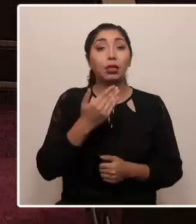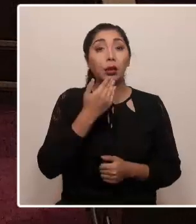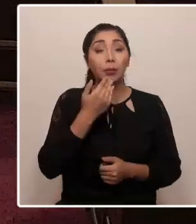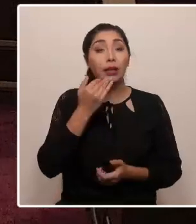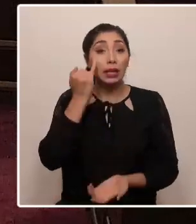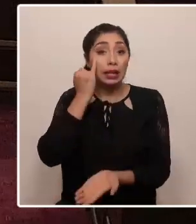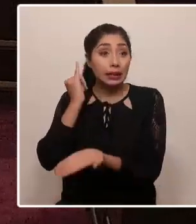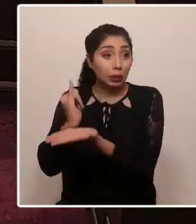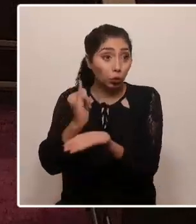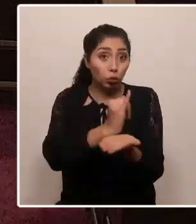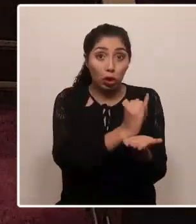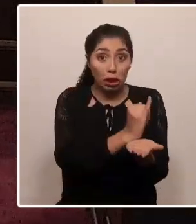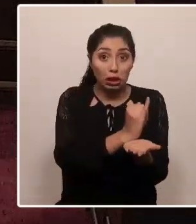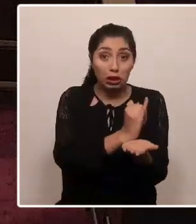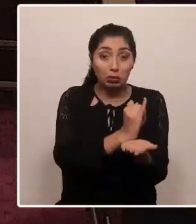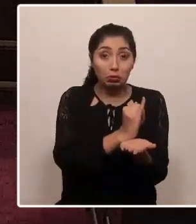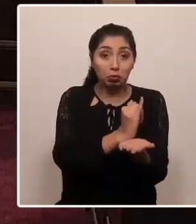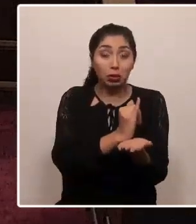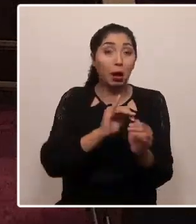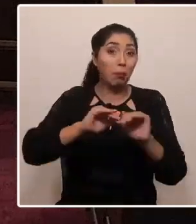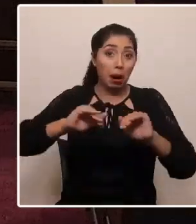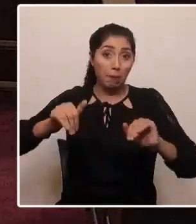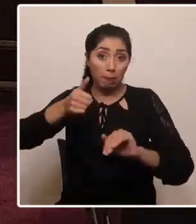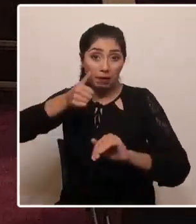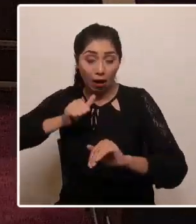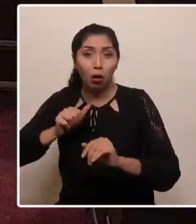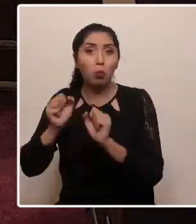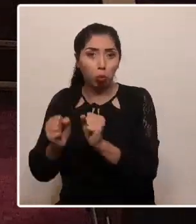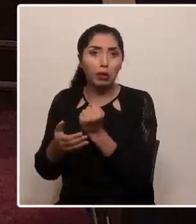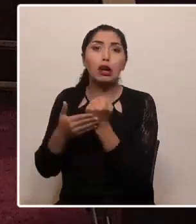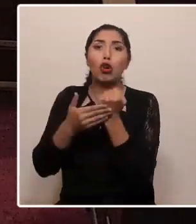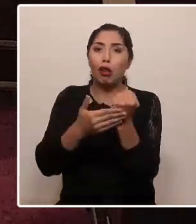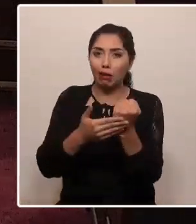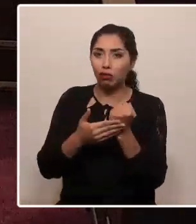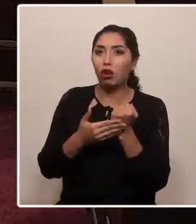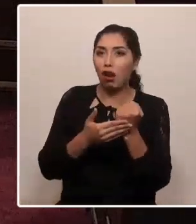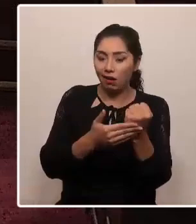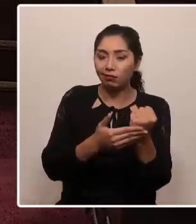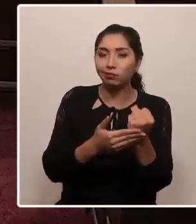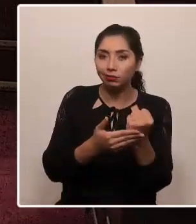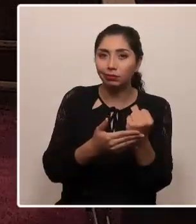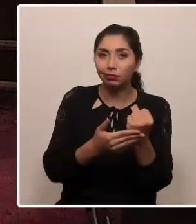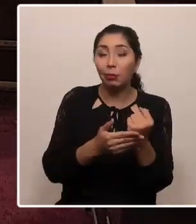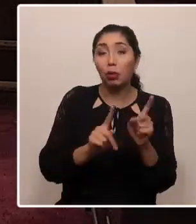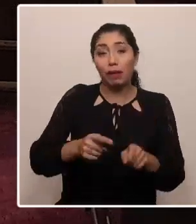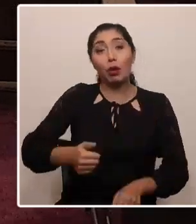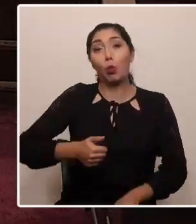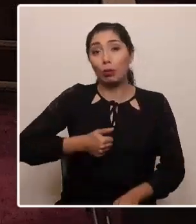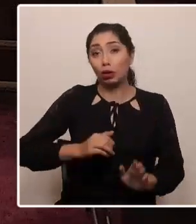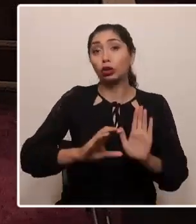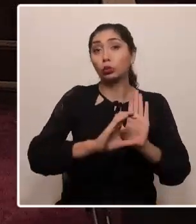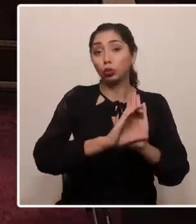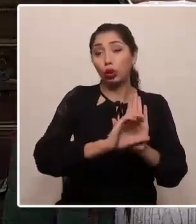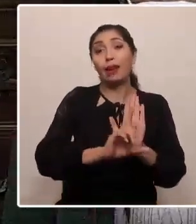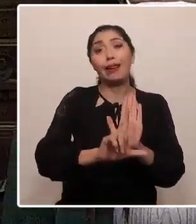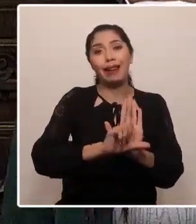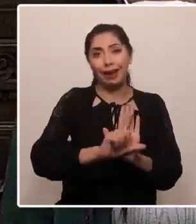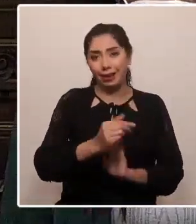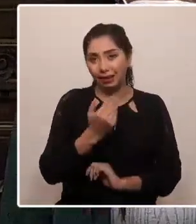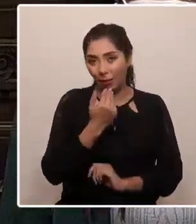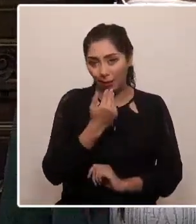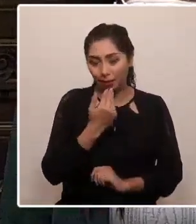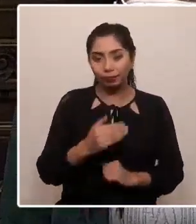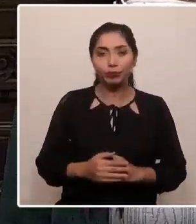estatales puedan colaborar en esta labor bajo las condiciones que establezca la Constitución y la ley. El